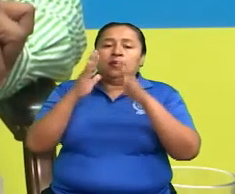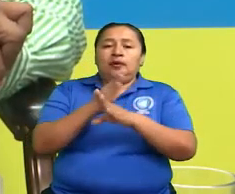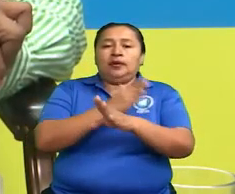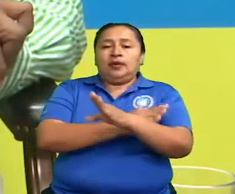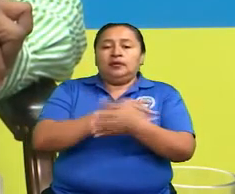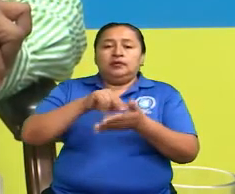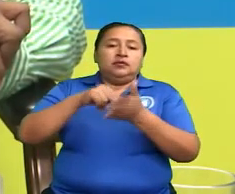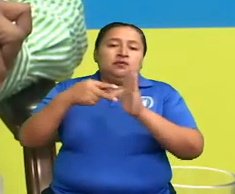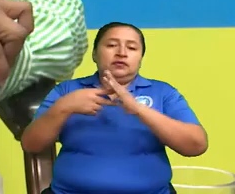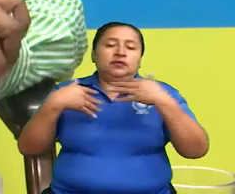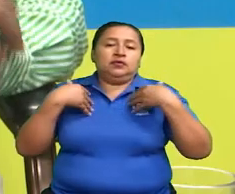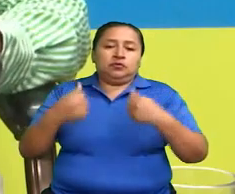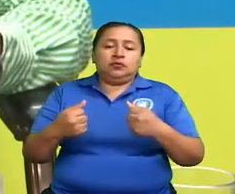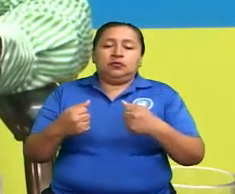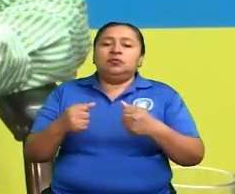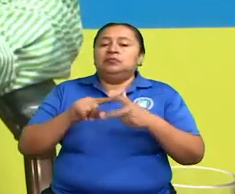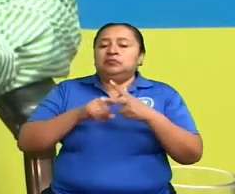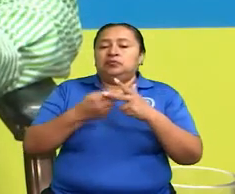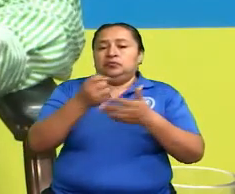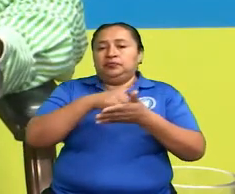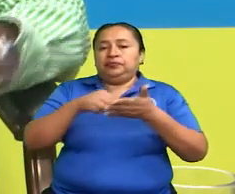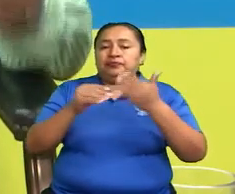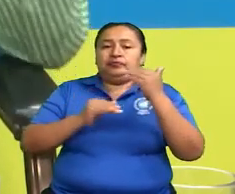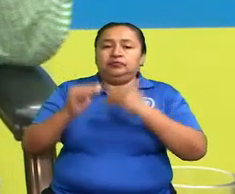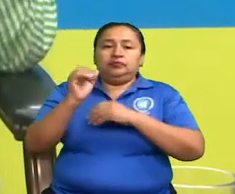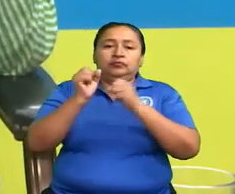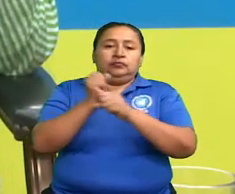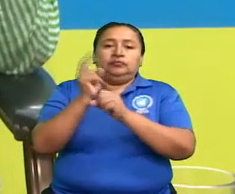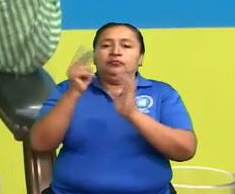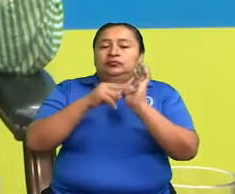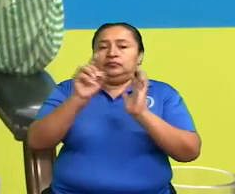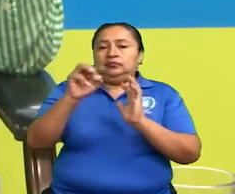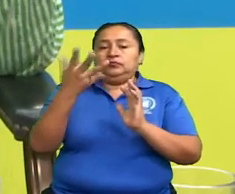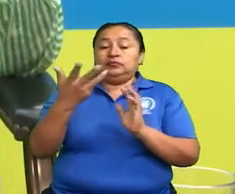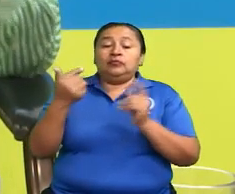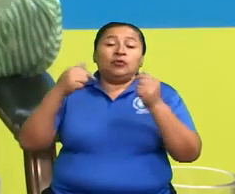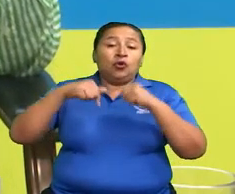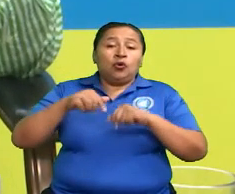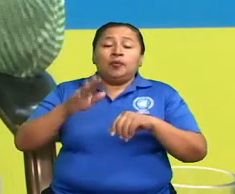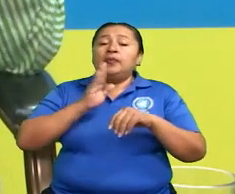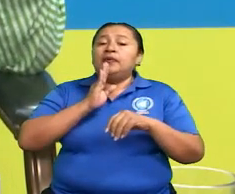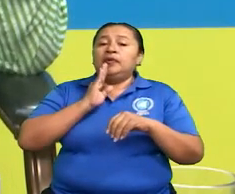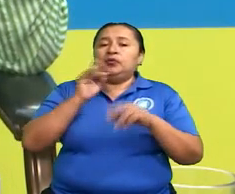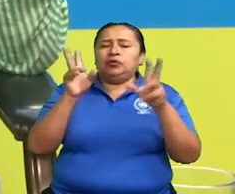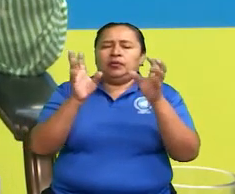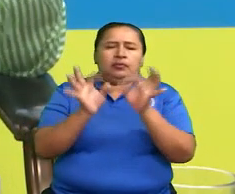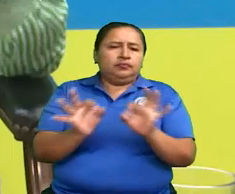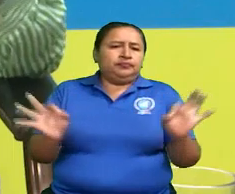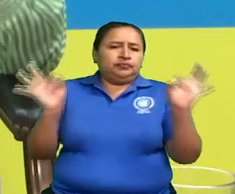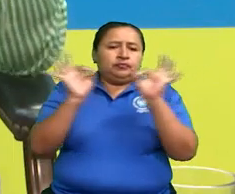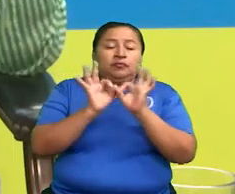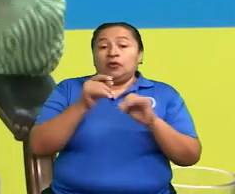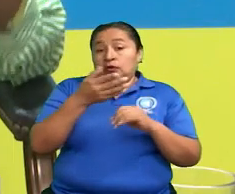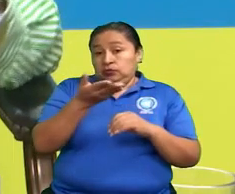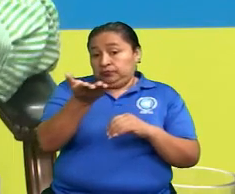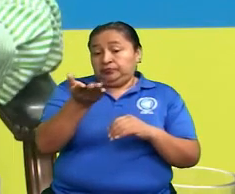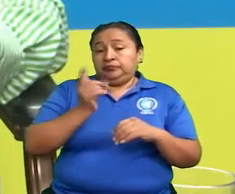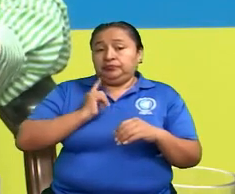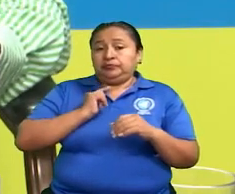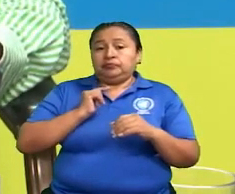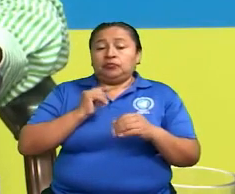más del año 2019. El día de hoy vamos a estar conversando sobre un tema trascendental. Si usted tiene un niño recién